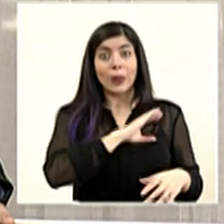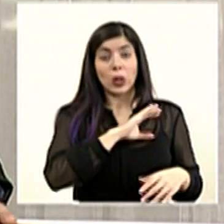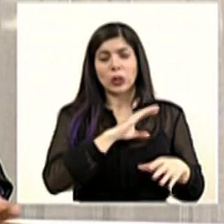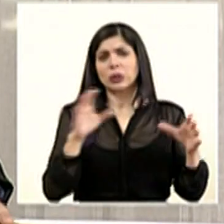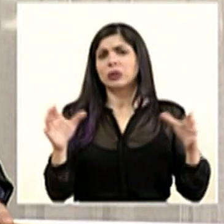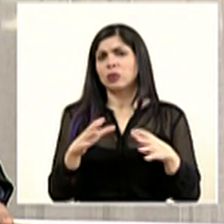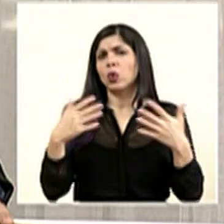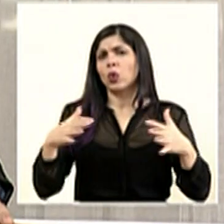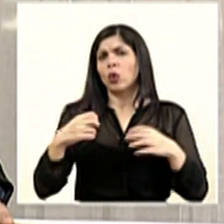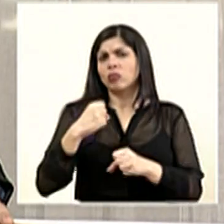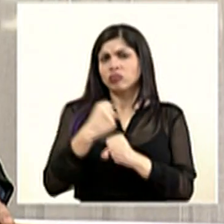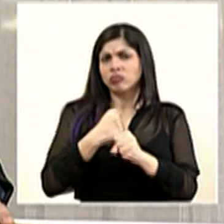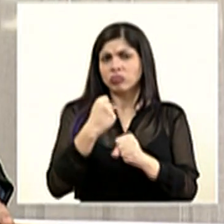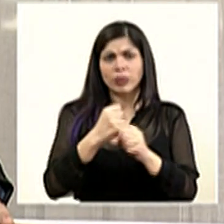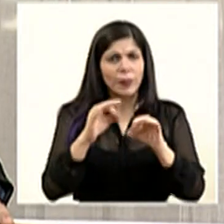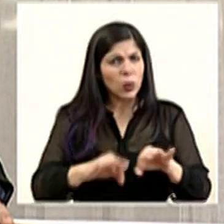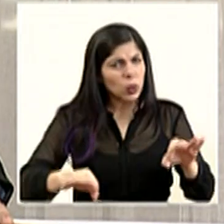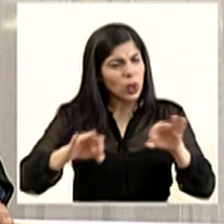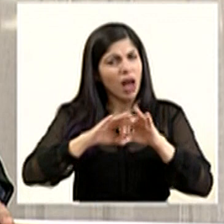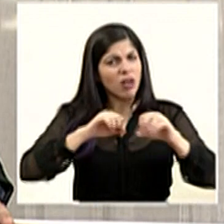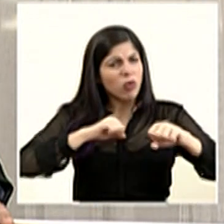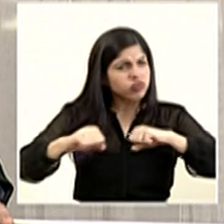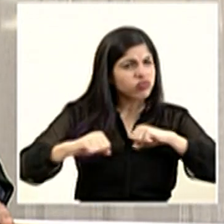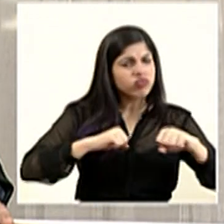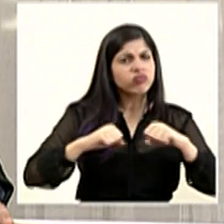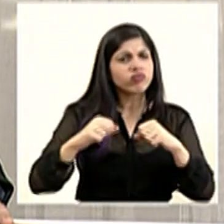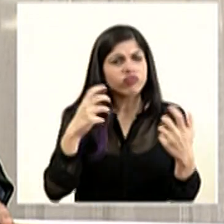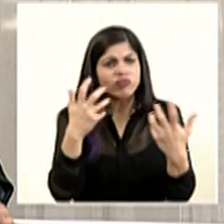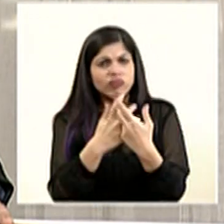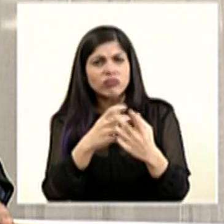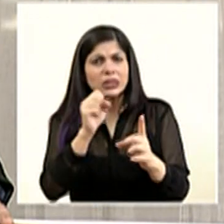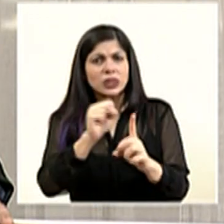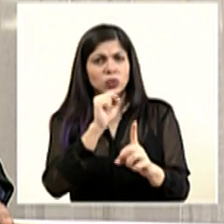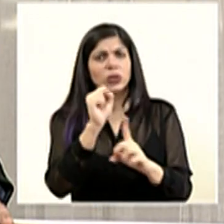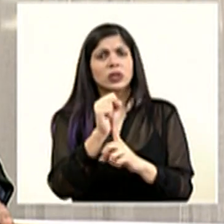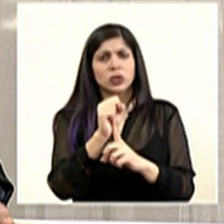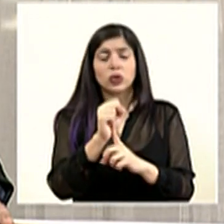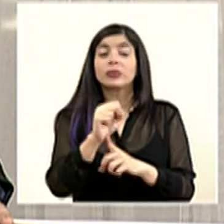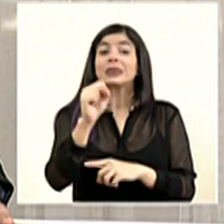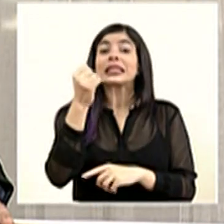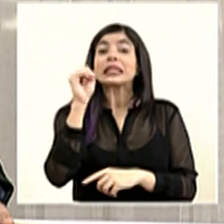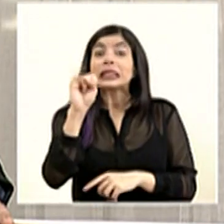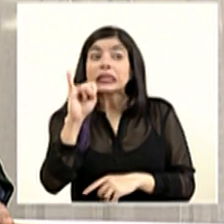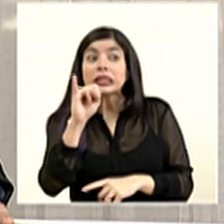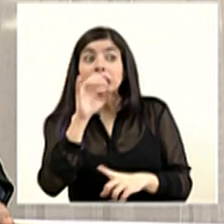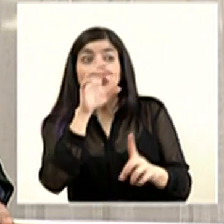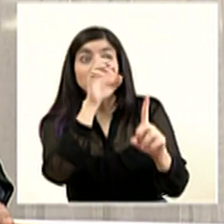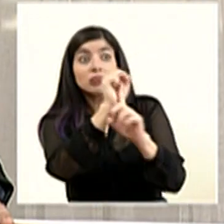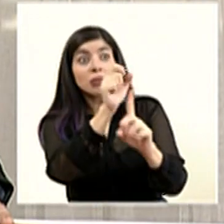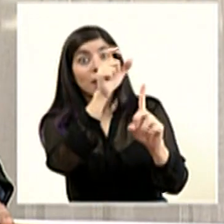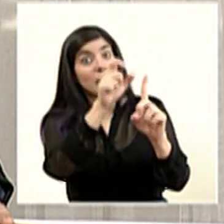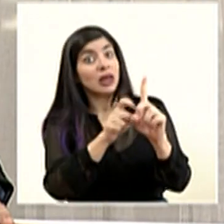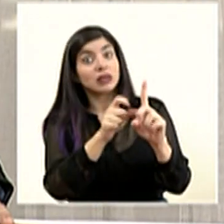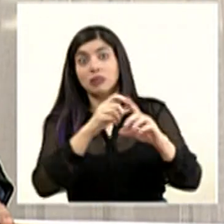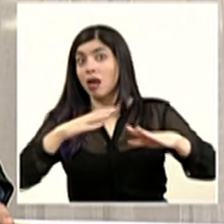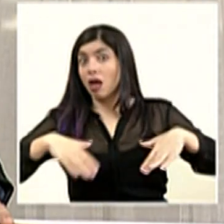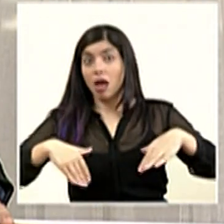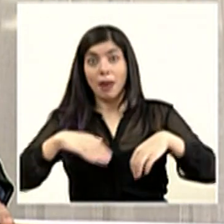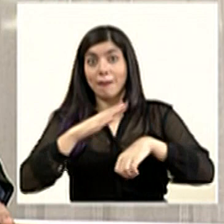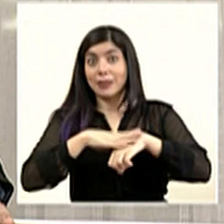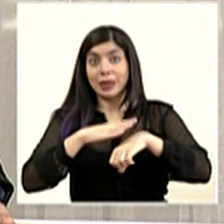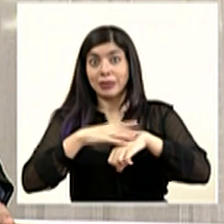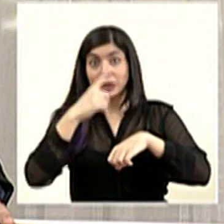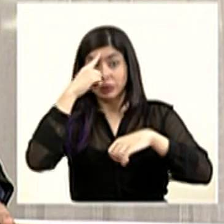trabajo importante, tenaz, adecuado a las circunstancias. Si se detectan personas irregulares en el